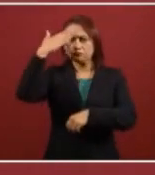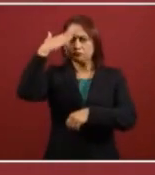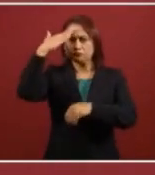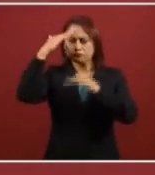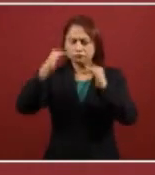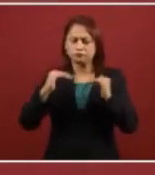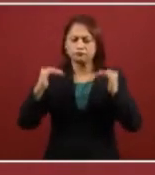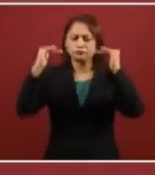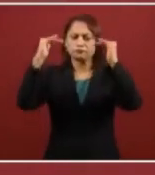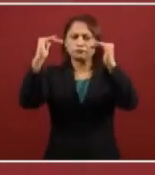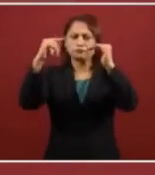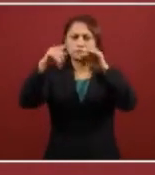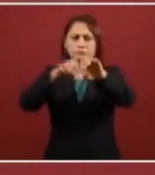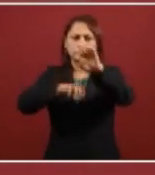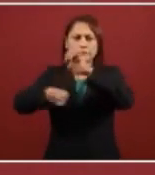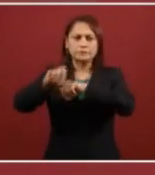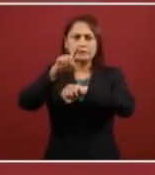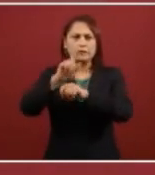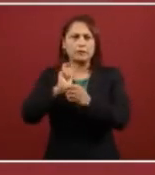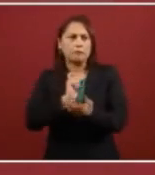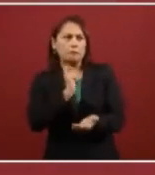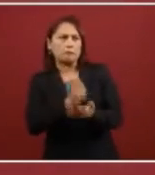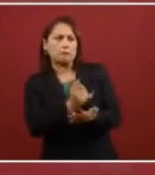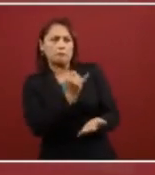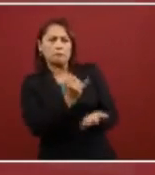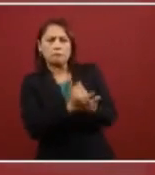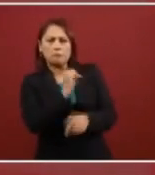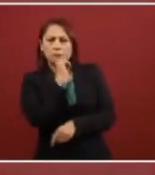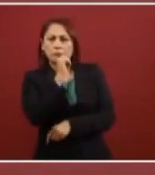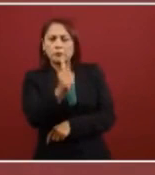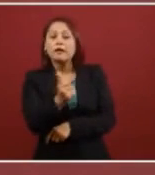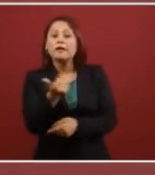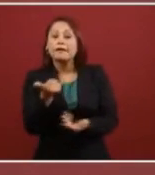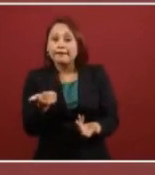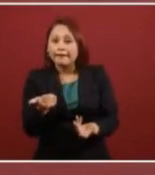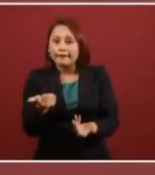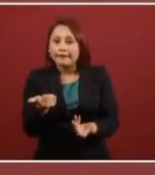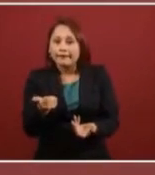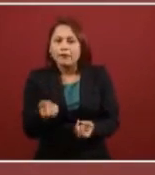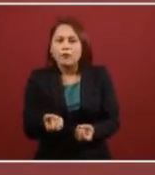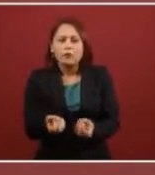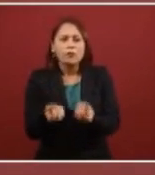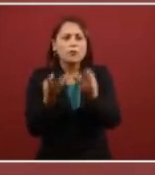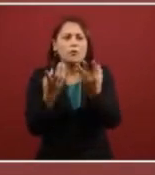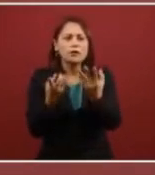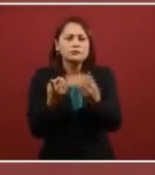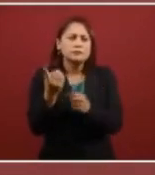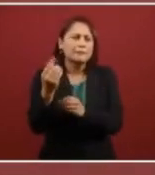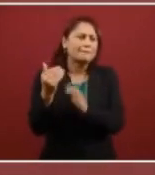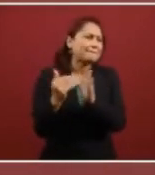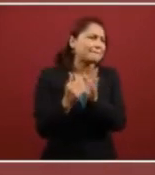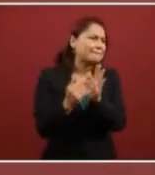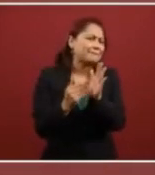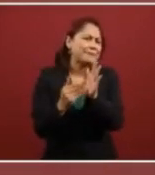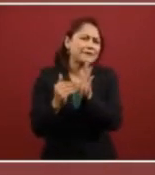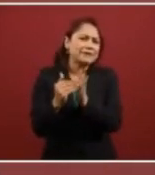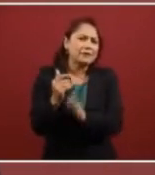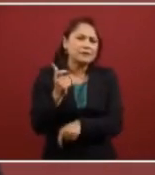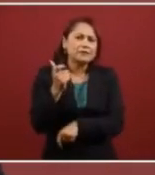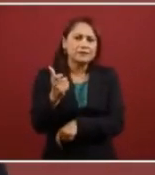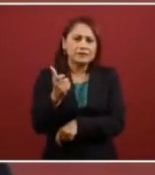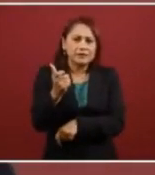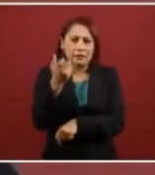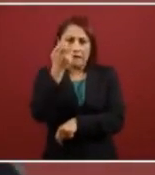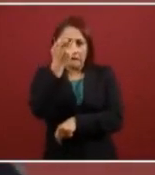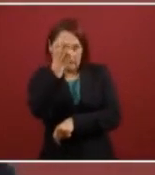top. Que no pagaban. That never paid. Estamos hablando de miles de we're millones talking de about pesos. Eso se thousands terminó. Of millions